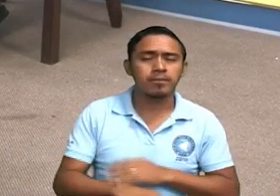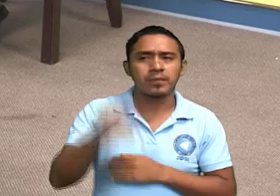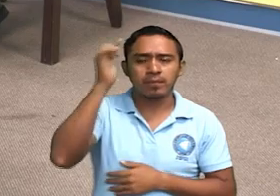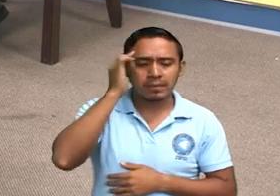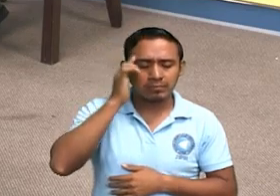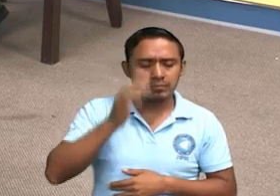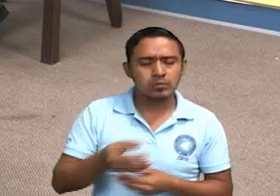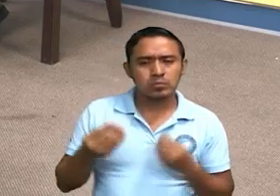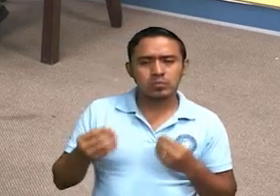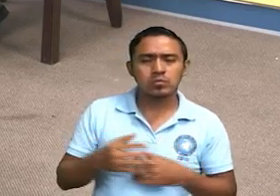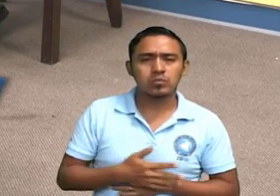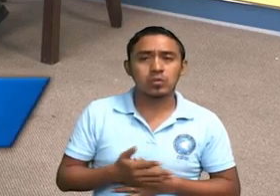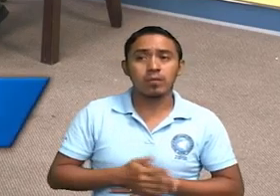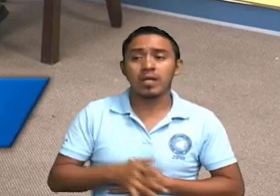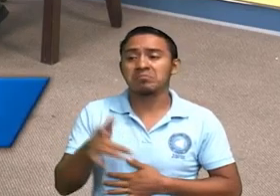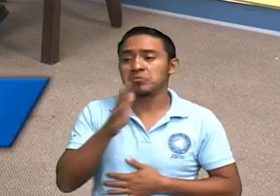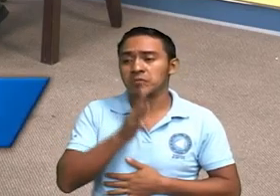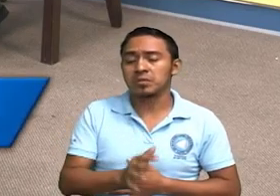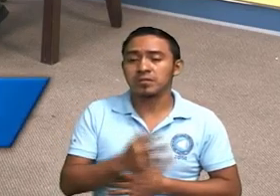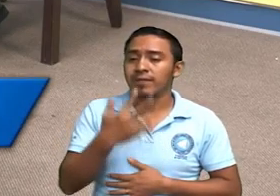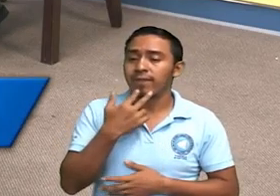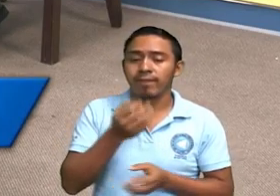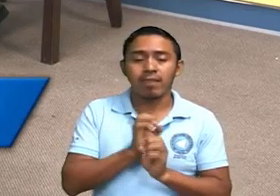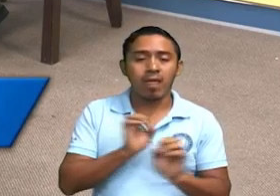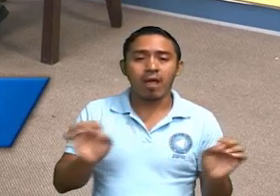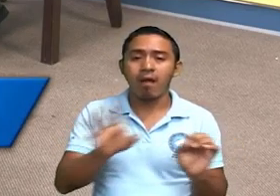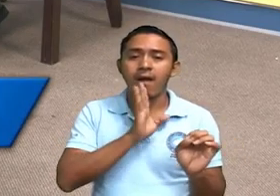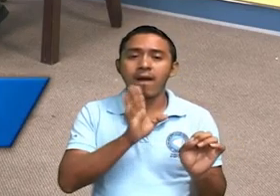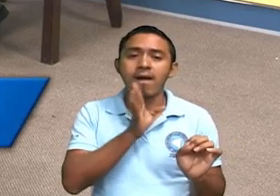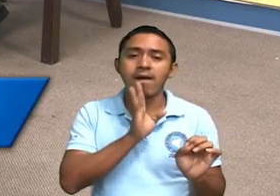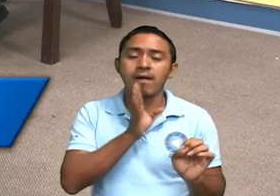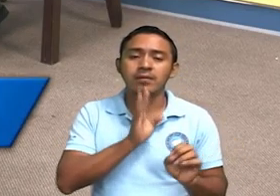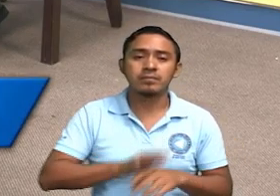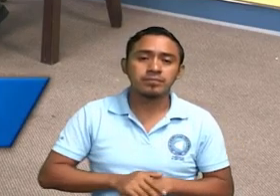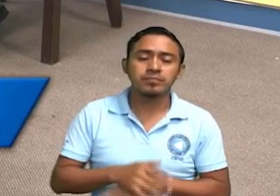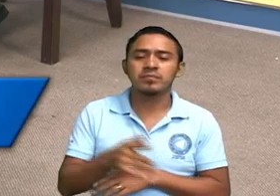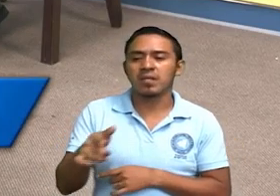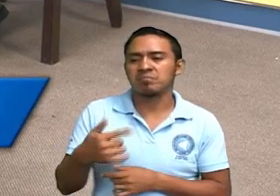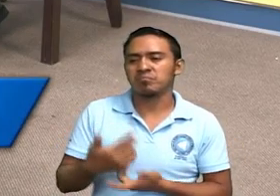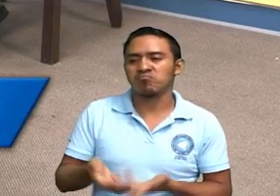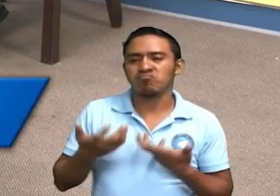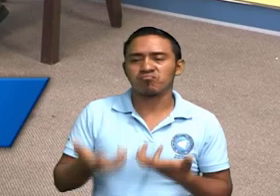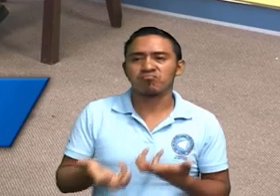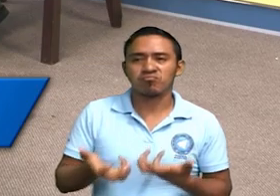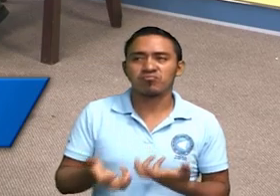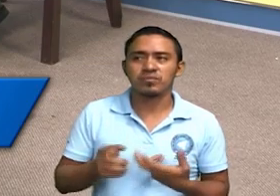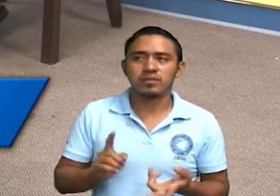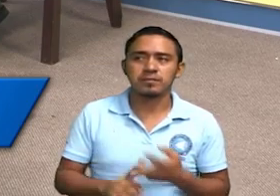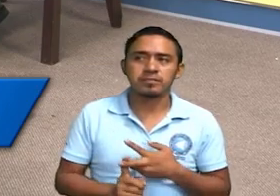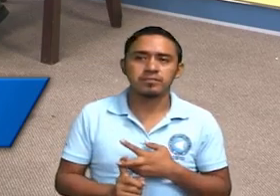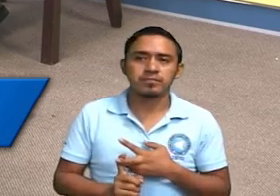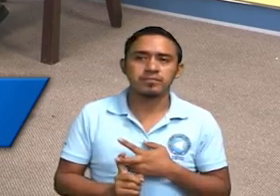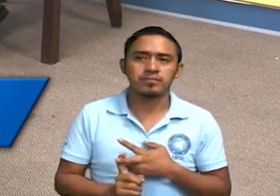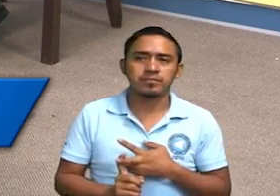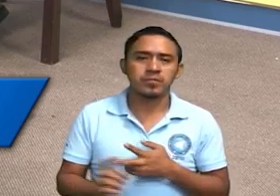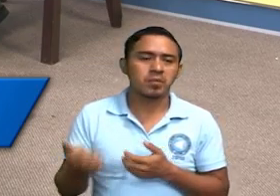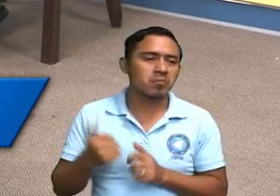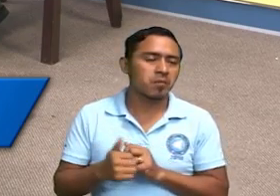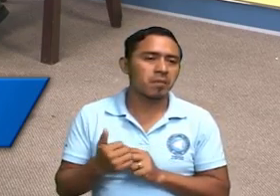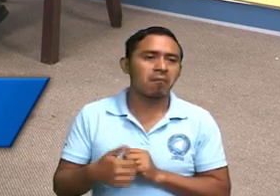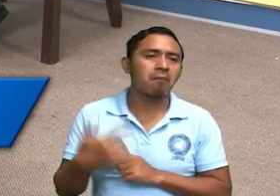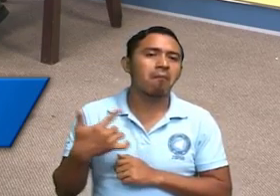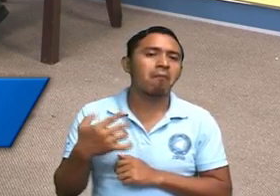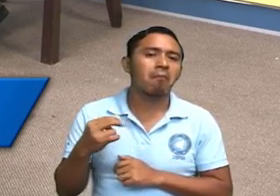muchas ocasiones que porque el niño no habla es porque es perezoso, es porque es algo genético, que